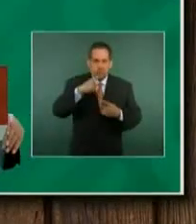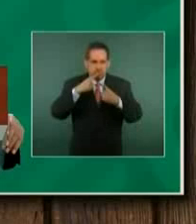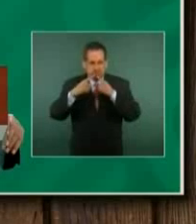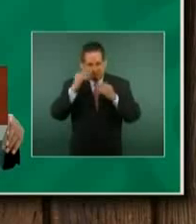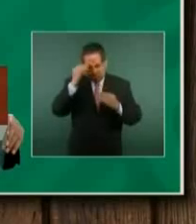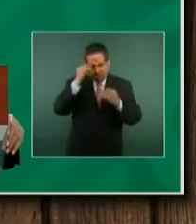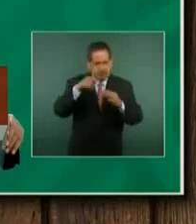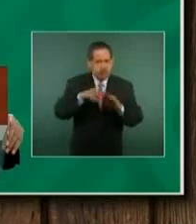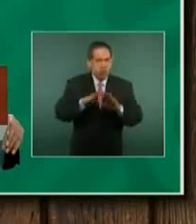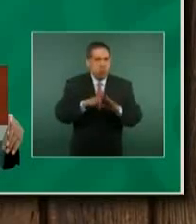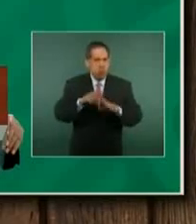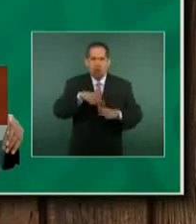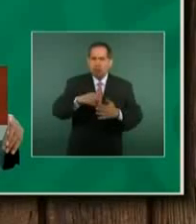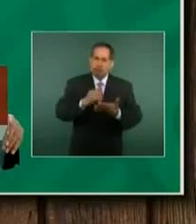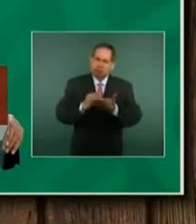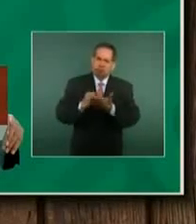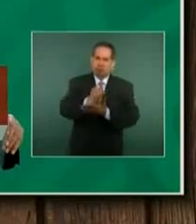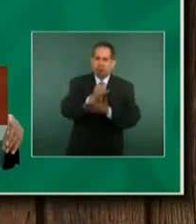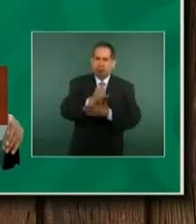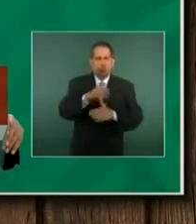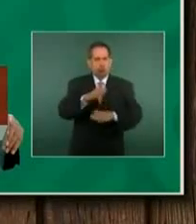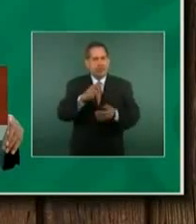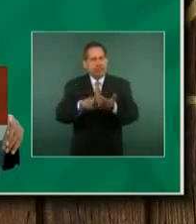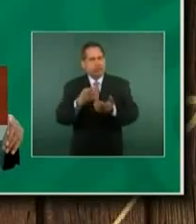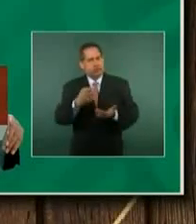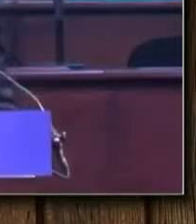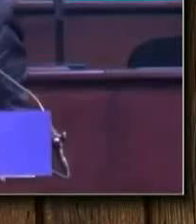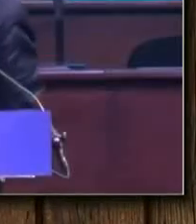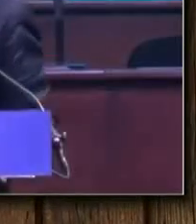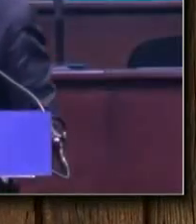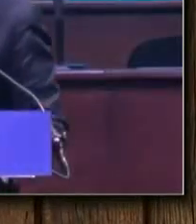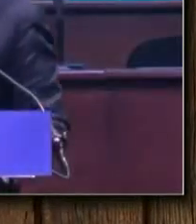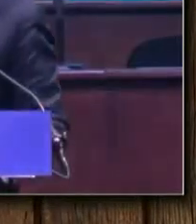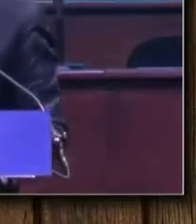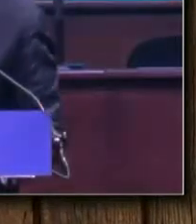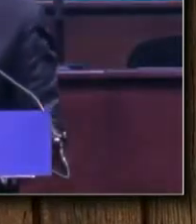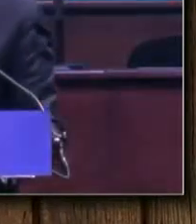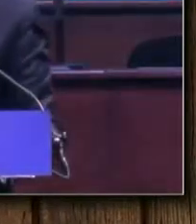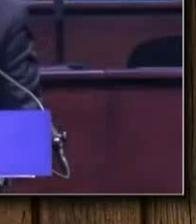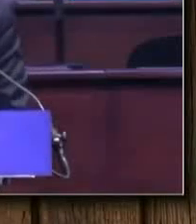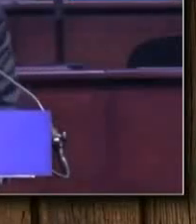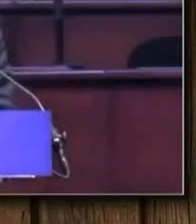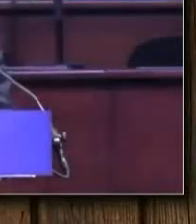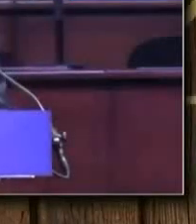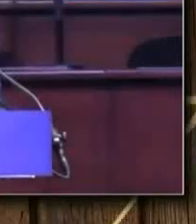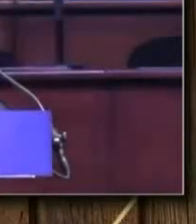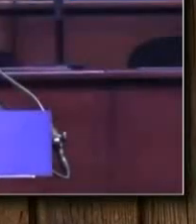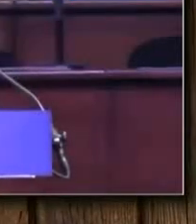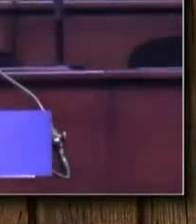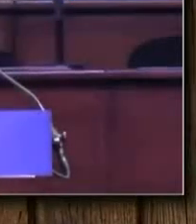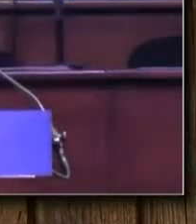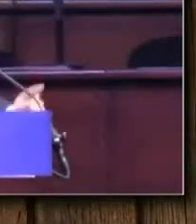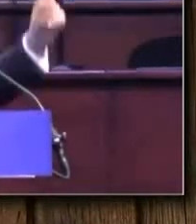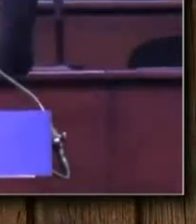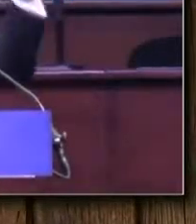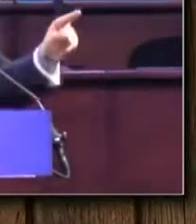a los primos, fíjate, les mandó a los primos a investigar, ¿no? Con detalle para sacarle todos sus trapitos